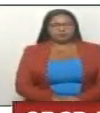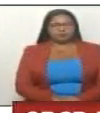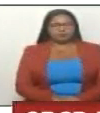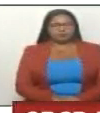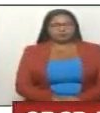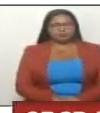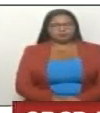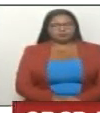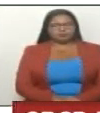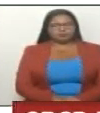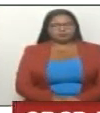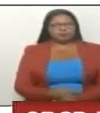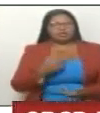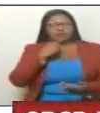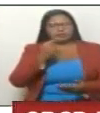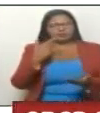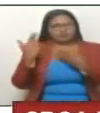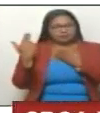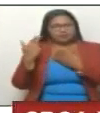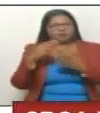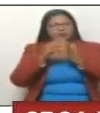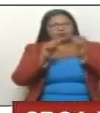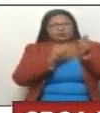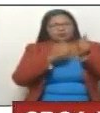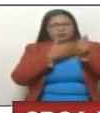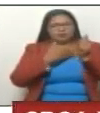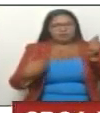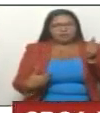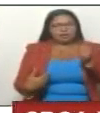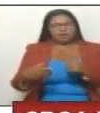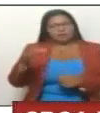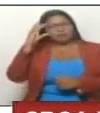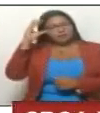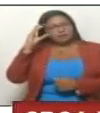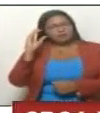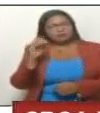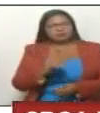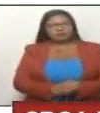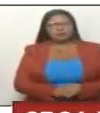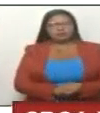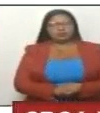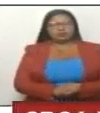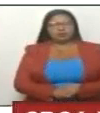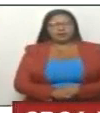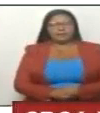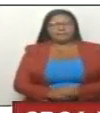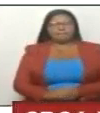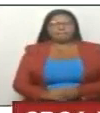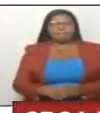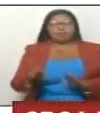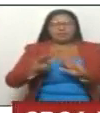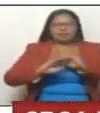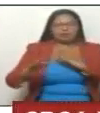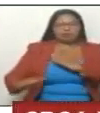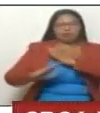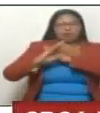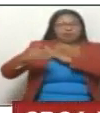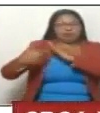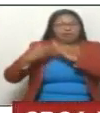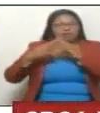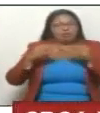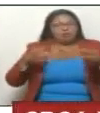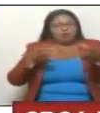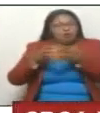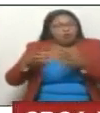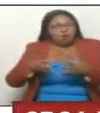www.vtv.gov.ve. Y dice lo siguiente, titula, vicepresidenta Delcy Rodríguez, medidas coercitivas afectan a todos los